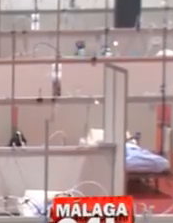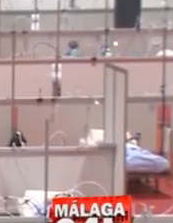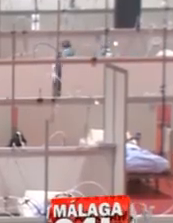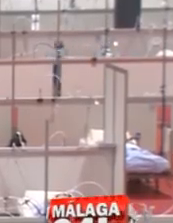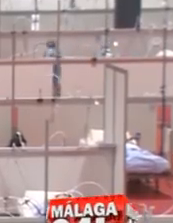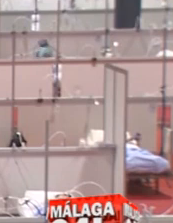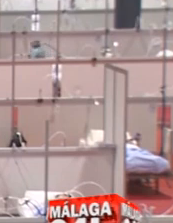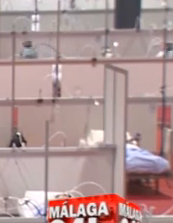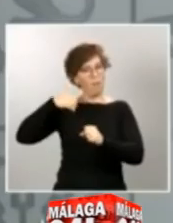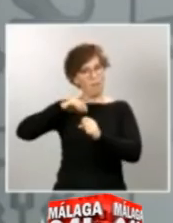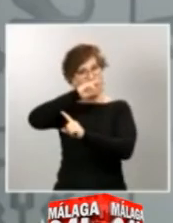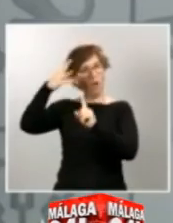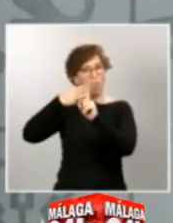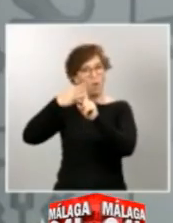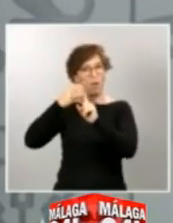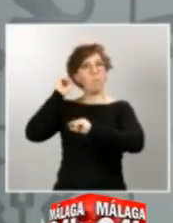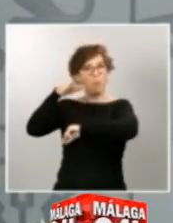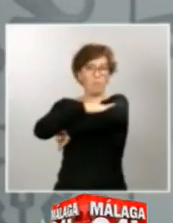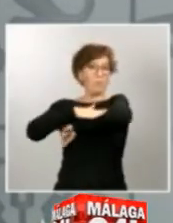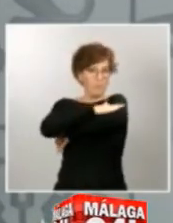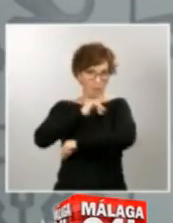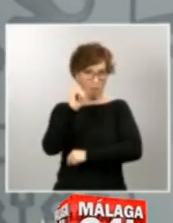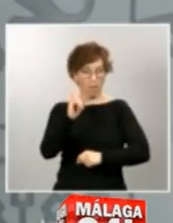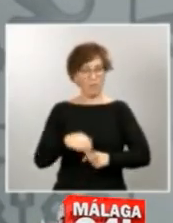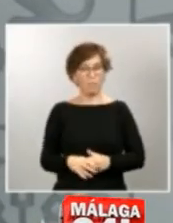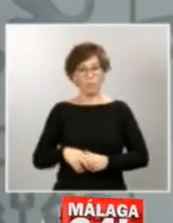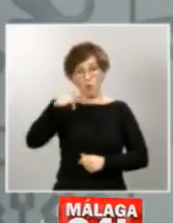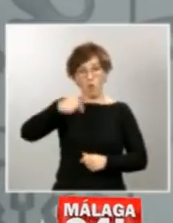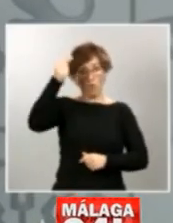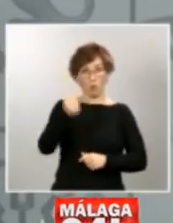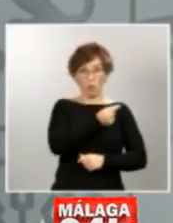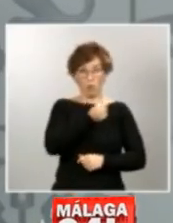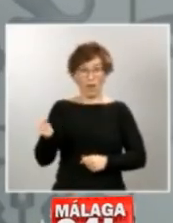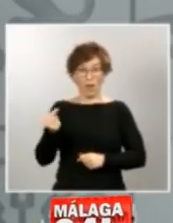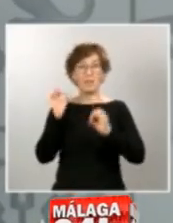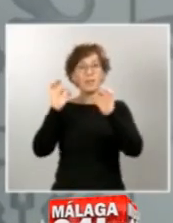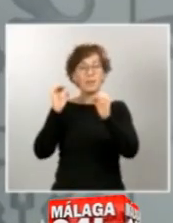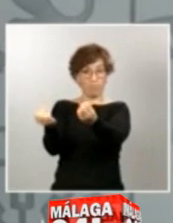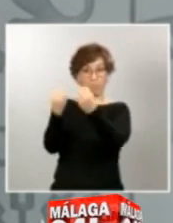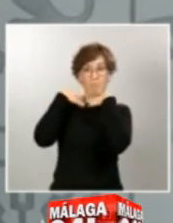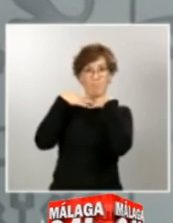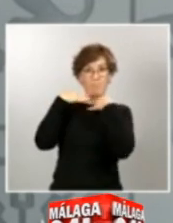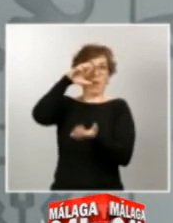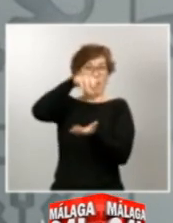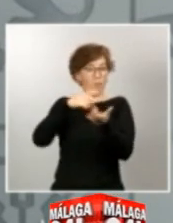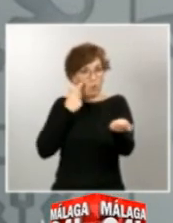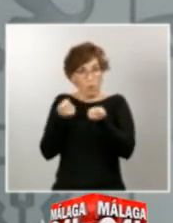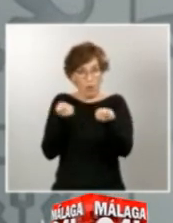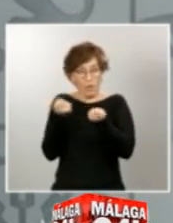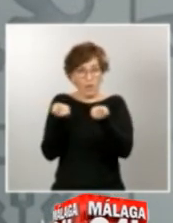precisado de ingreso en UCI. Hoy el número total de casos notificados al Centro de Coordinación de Alertas es